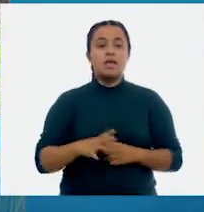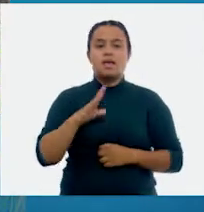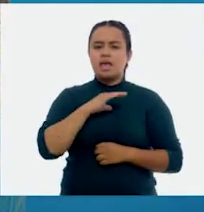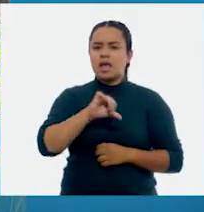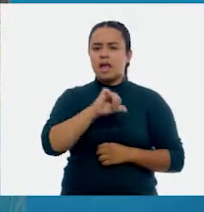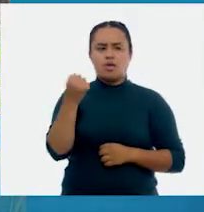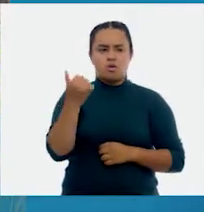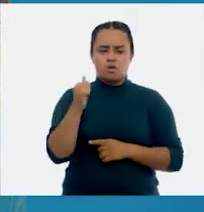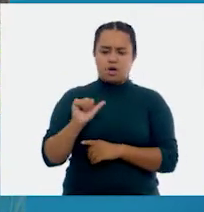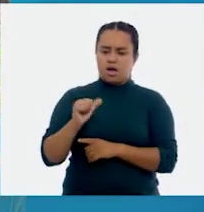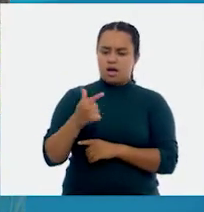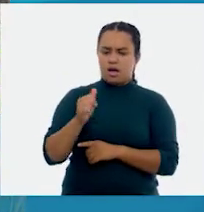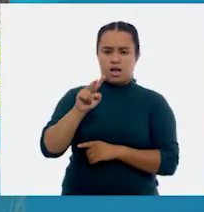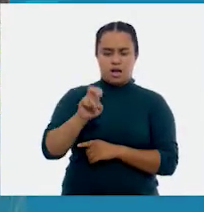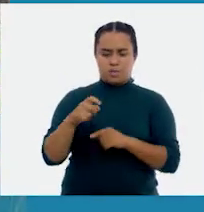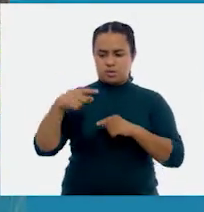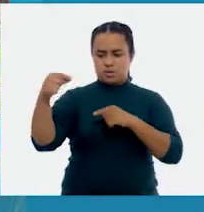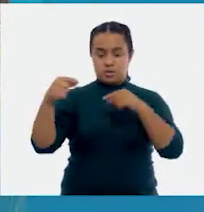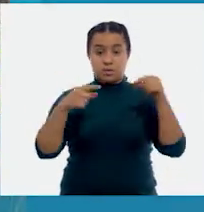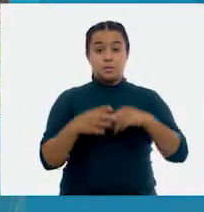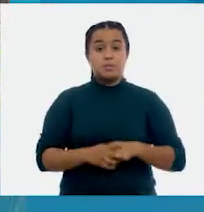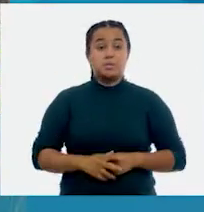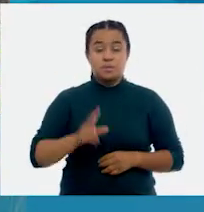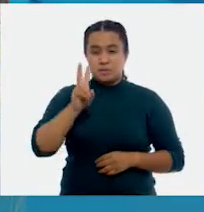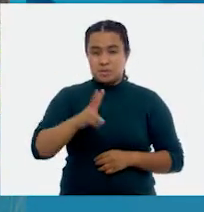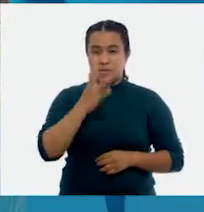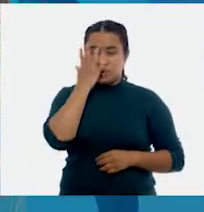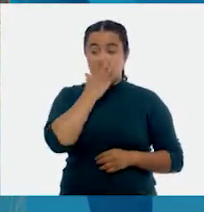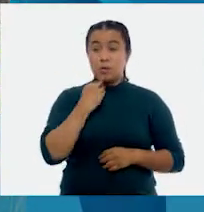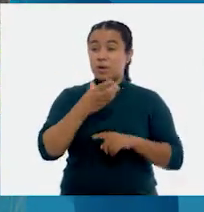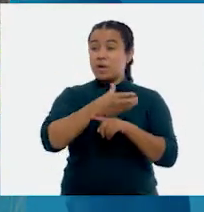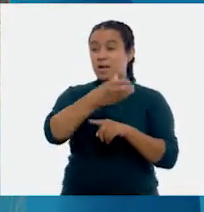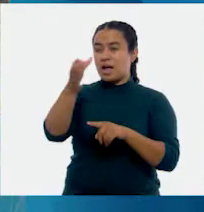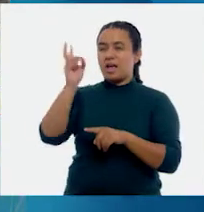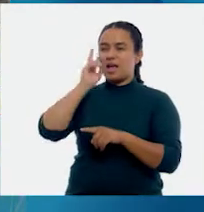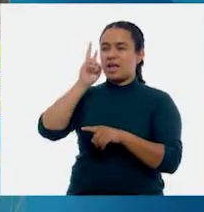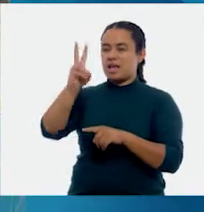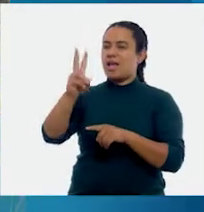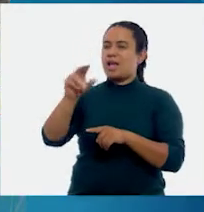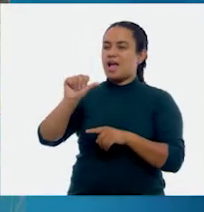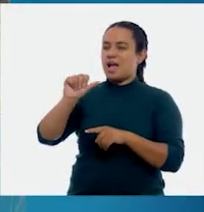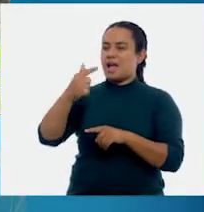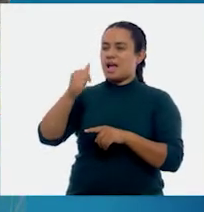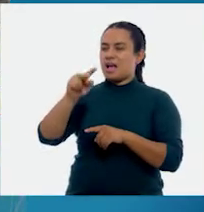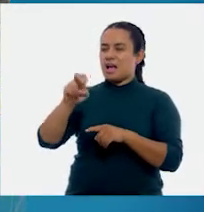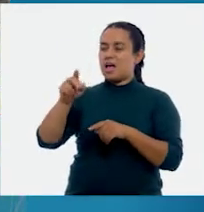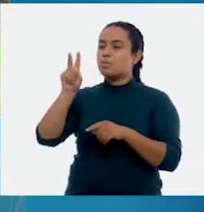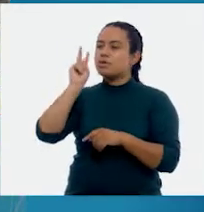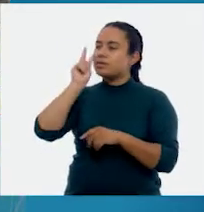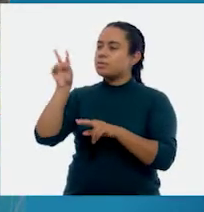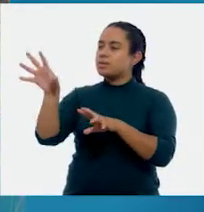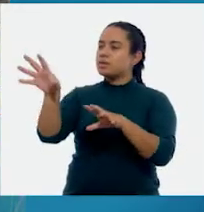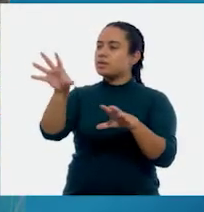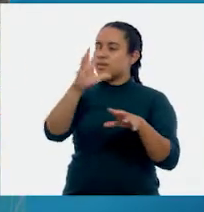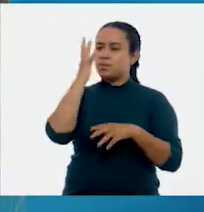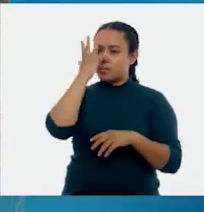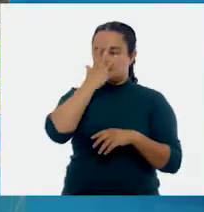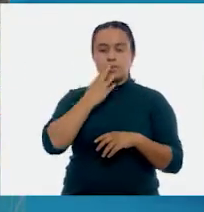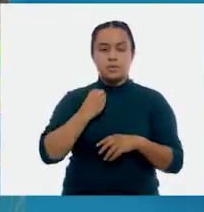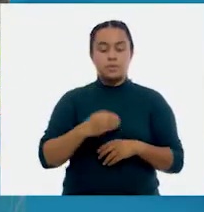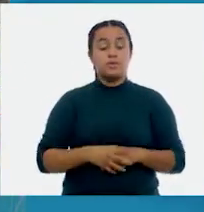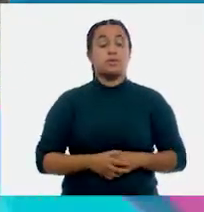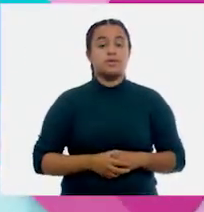agaves. ¿Sale? Qué bonitos son los campos de agaves cuando uno los ve que van en la carretera. Así es. Azulito el color, está bien